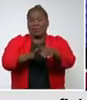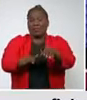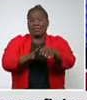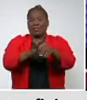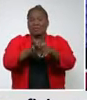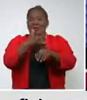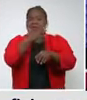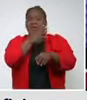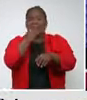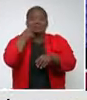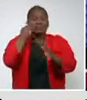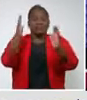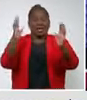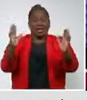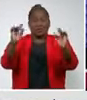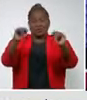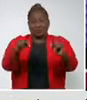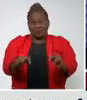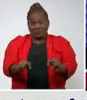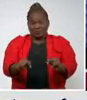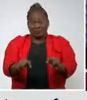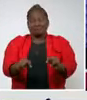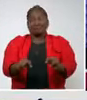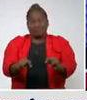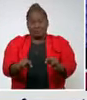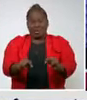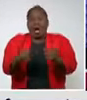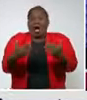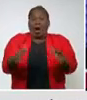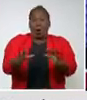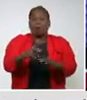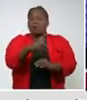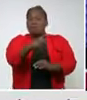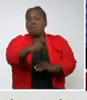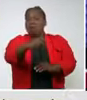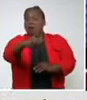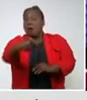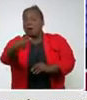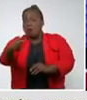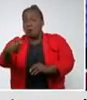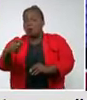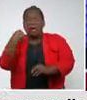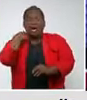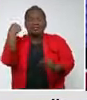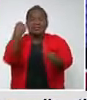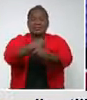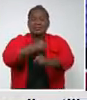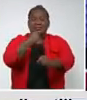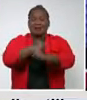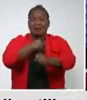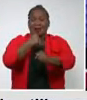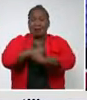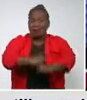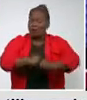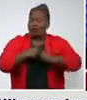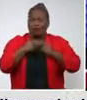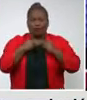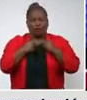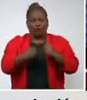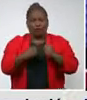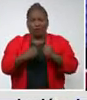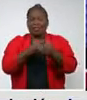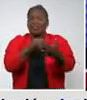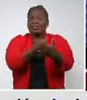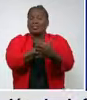año vamos a tener, aún con las vacunas, un año de trabajo un tanto duro con el enfrentamiento a